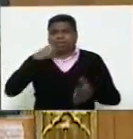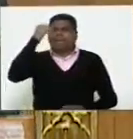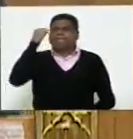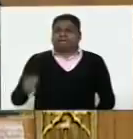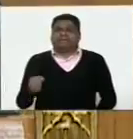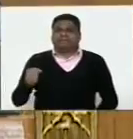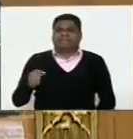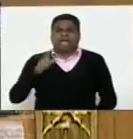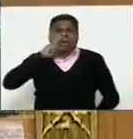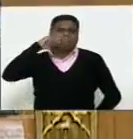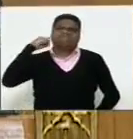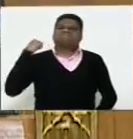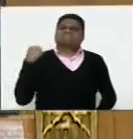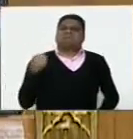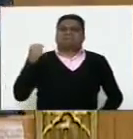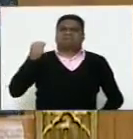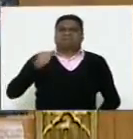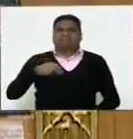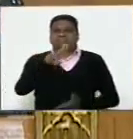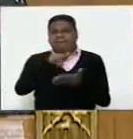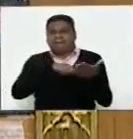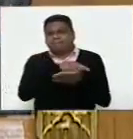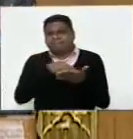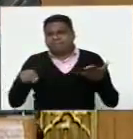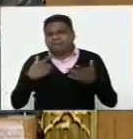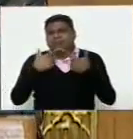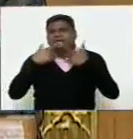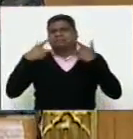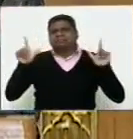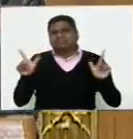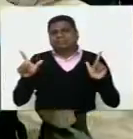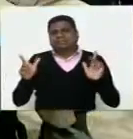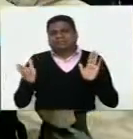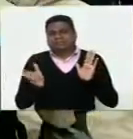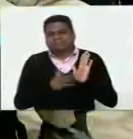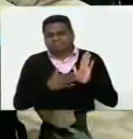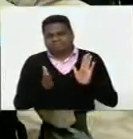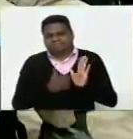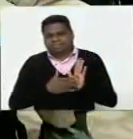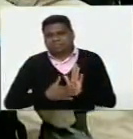despatriarcalizadora, una ley liberadora,